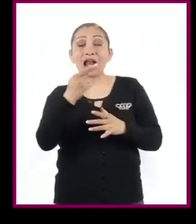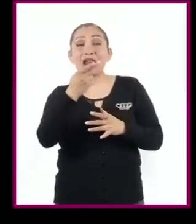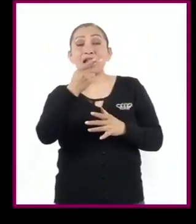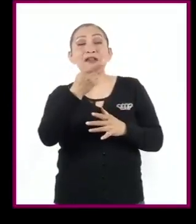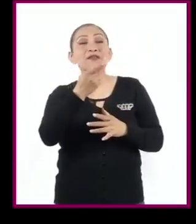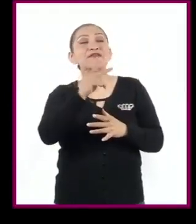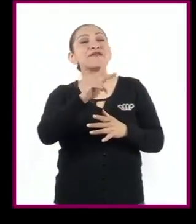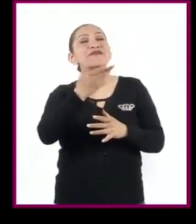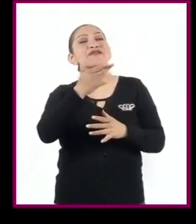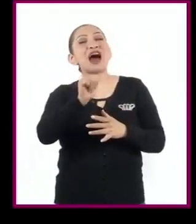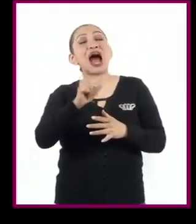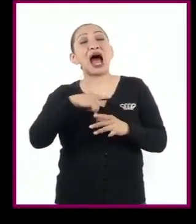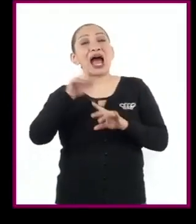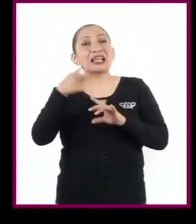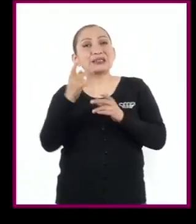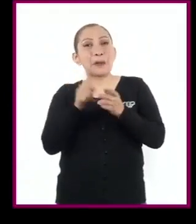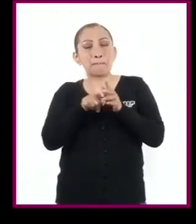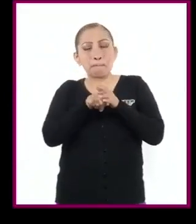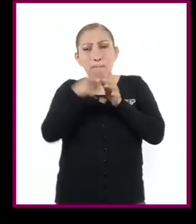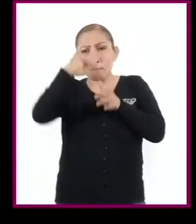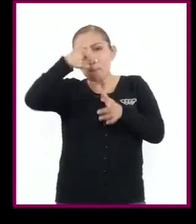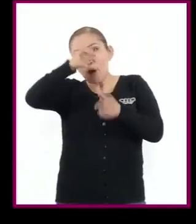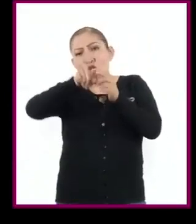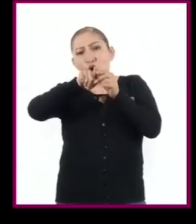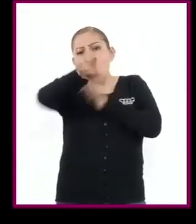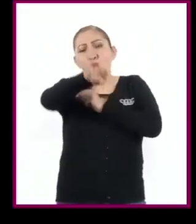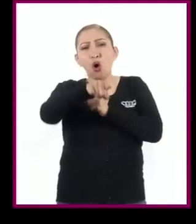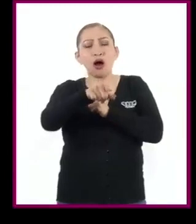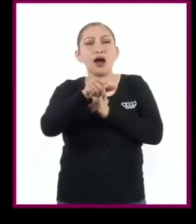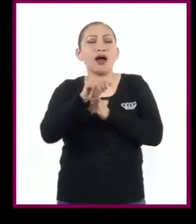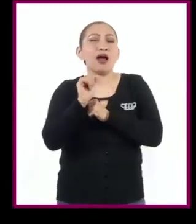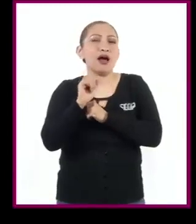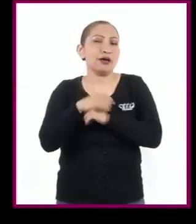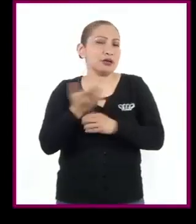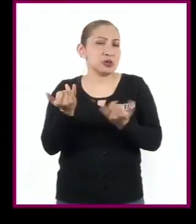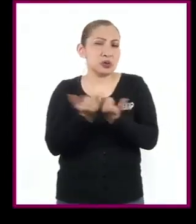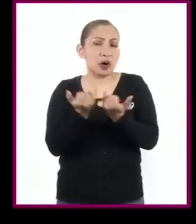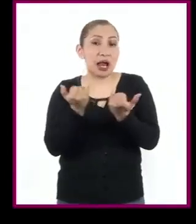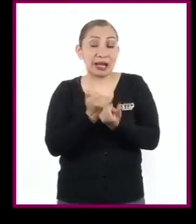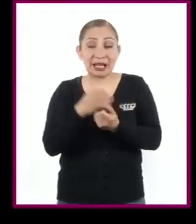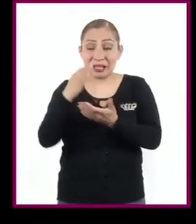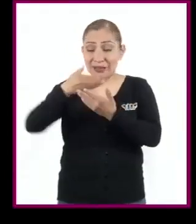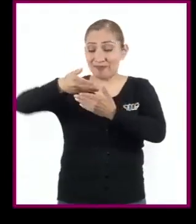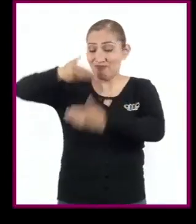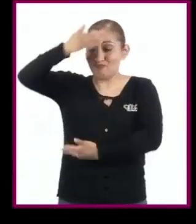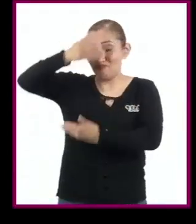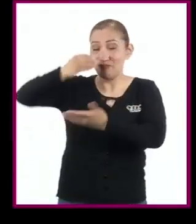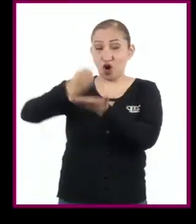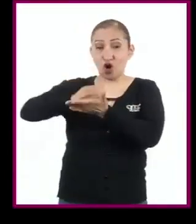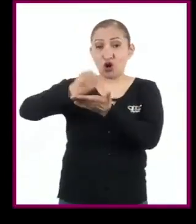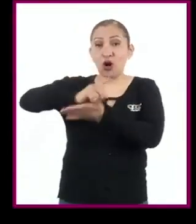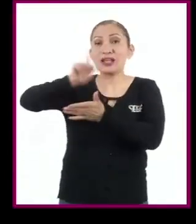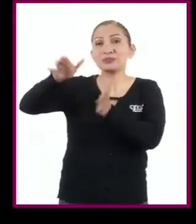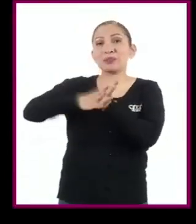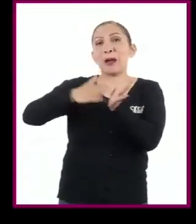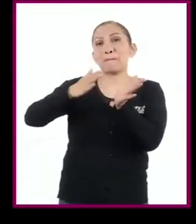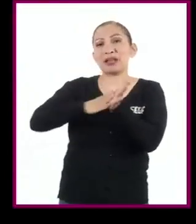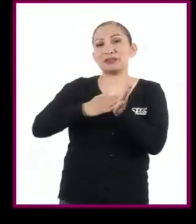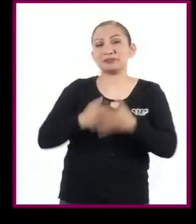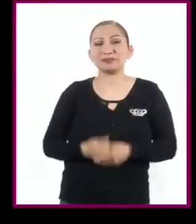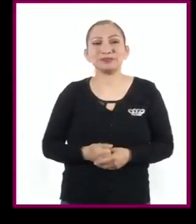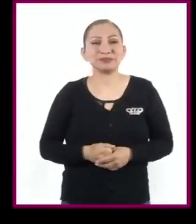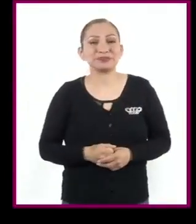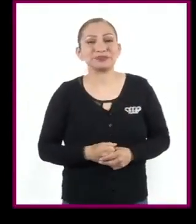balas que salen de nuestra pistola de partículas alfa, y la lámina de oro es nuestro papel